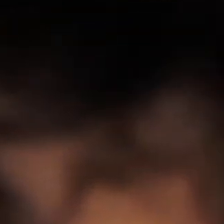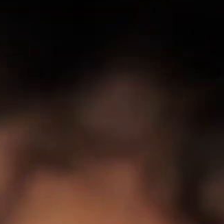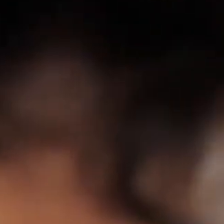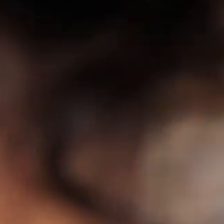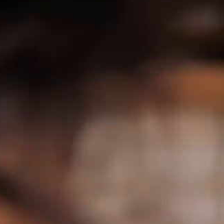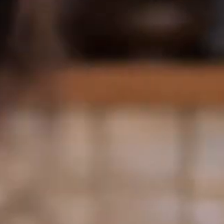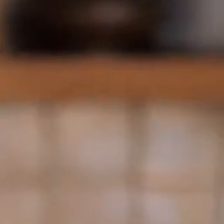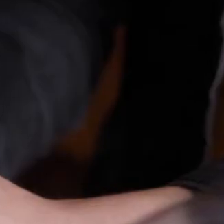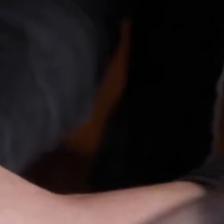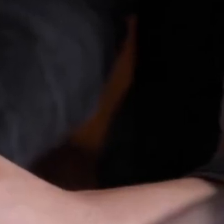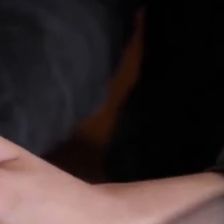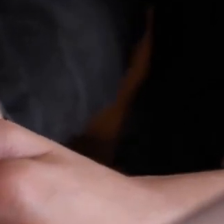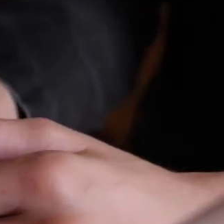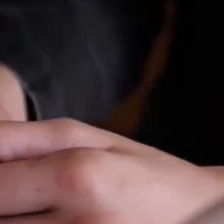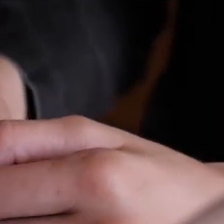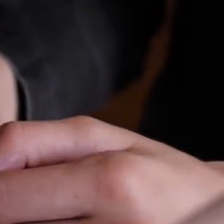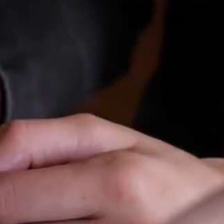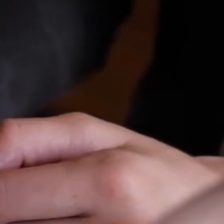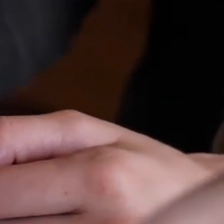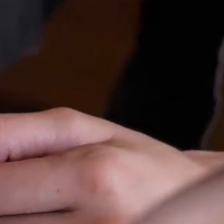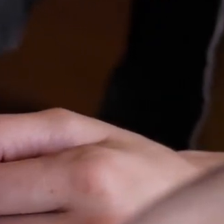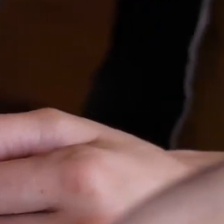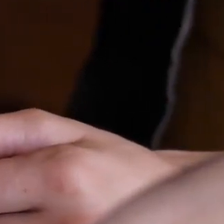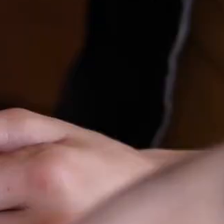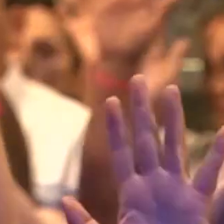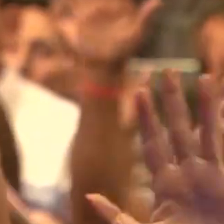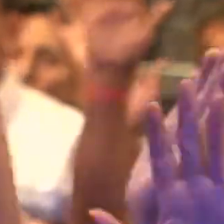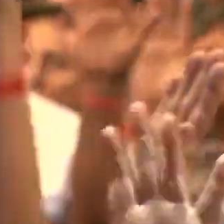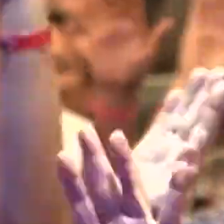ola profética de emprendedurismo femenino.